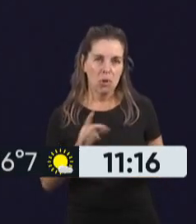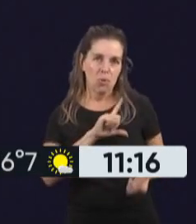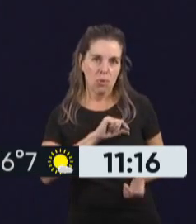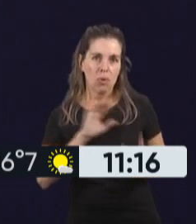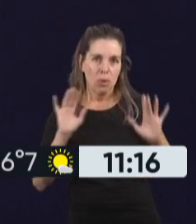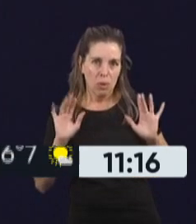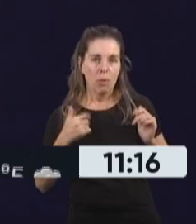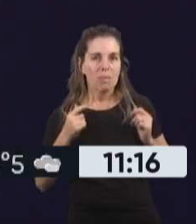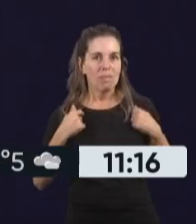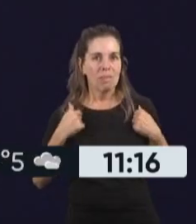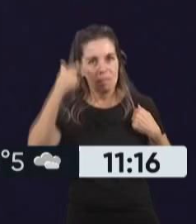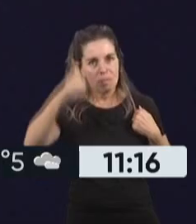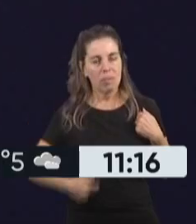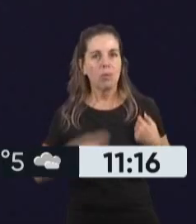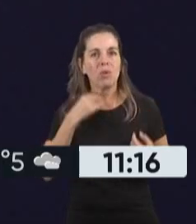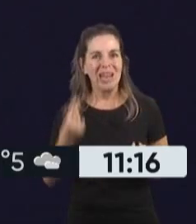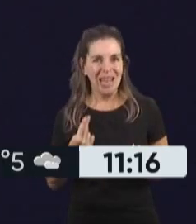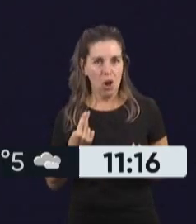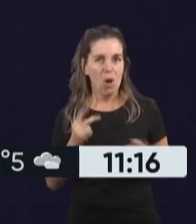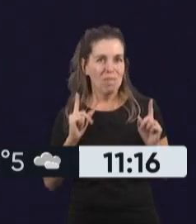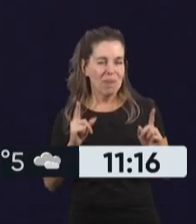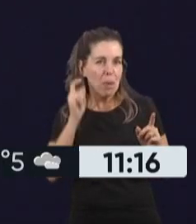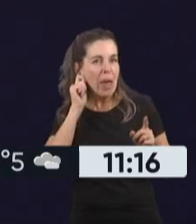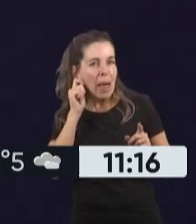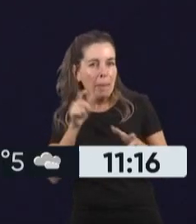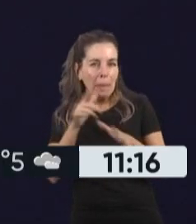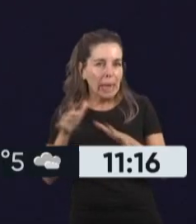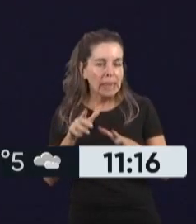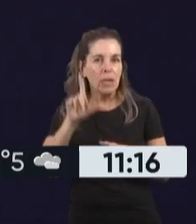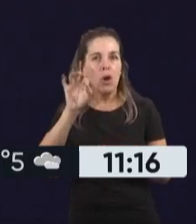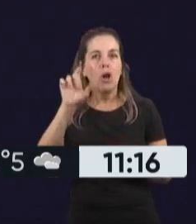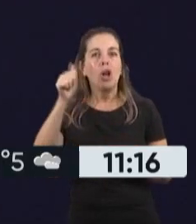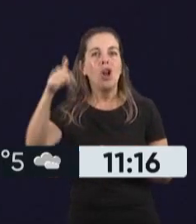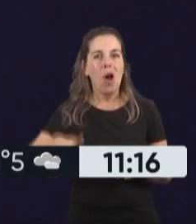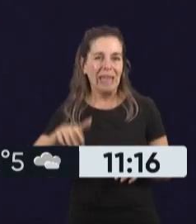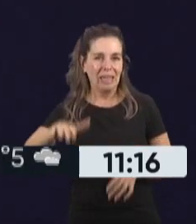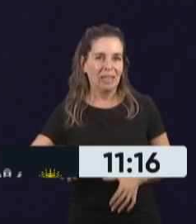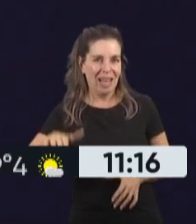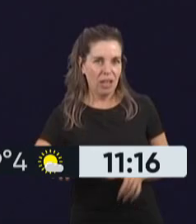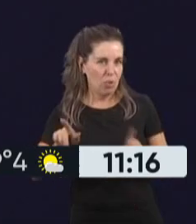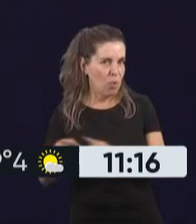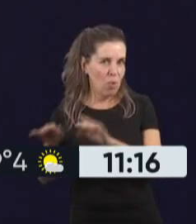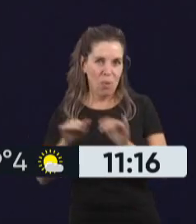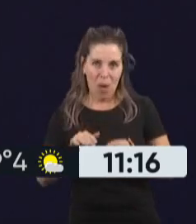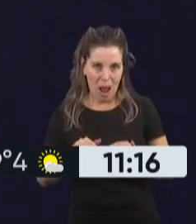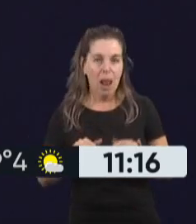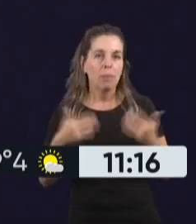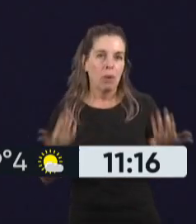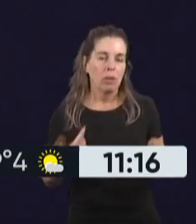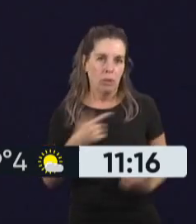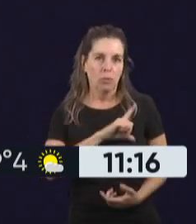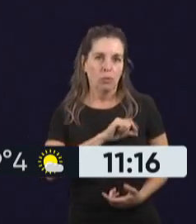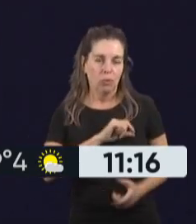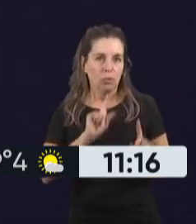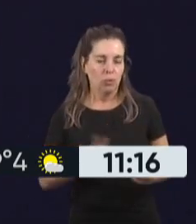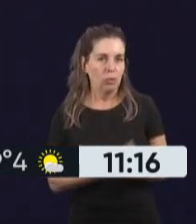situación. Yo tengo un nene de una edad similar a la de Loan, así que más afectado aún, digamos,